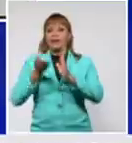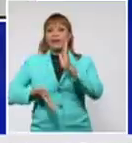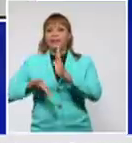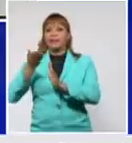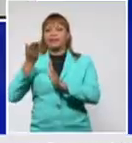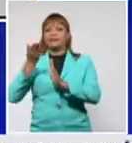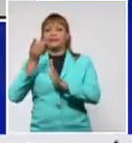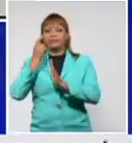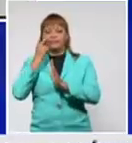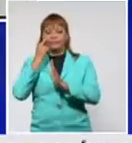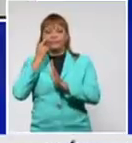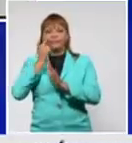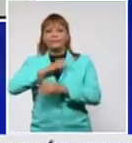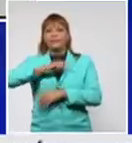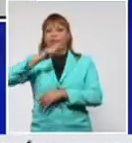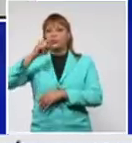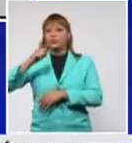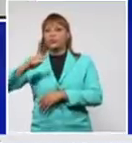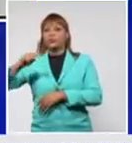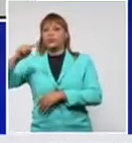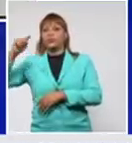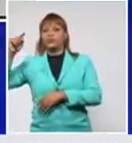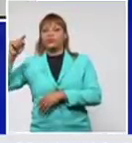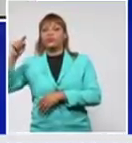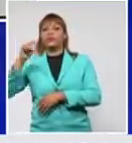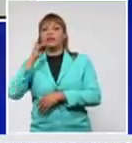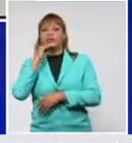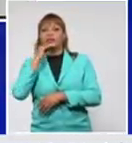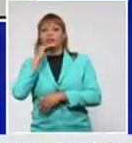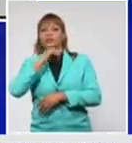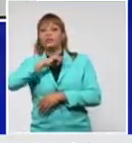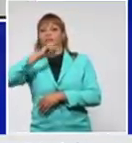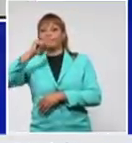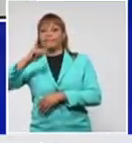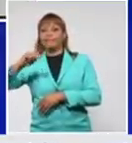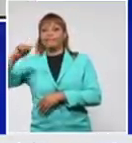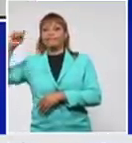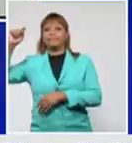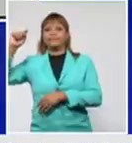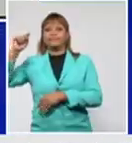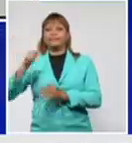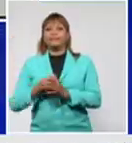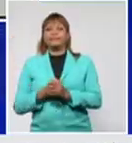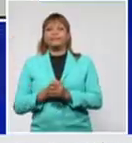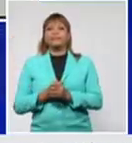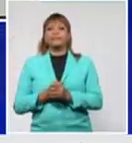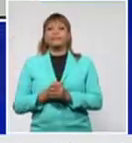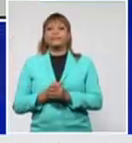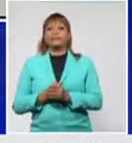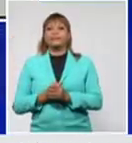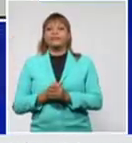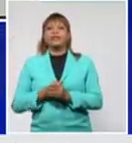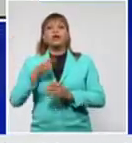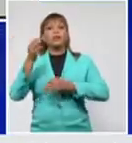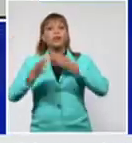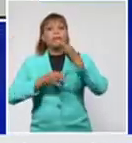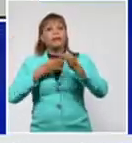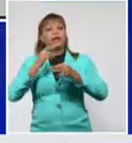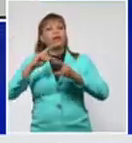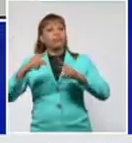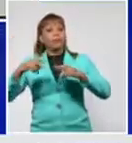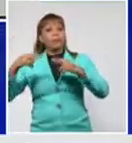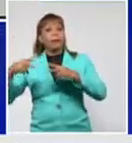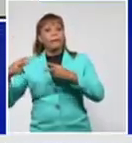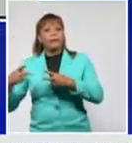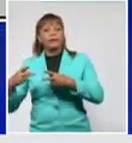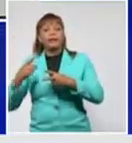en la curva las que se van realizando. La última es de 5.440 y, como he explicado otras veces,